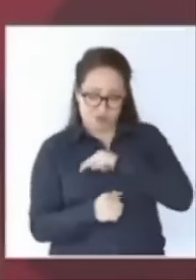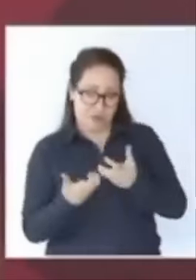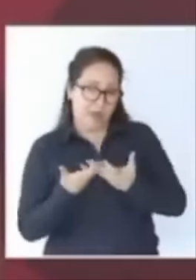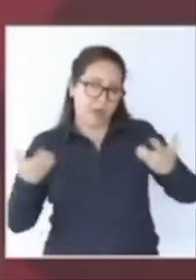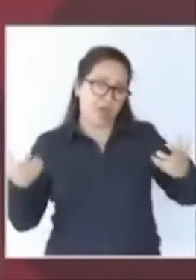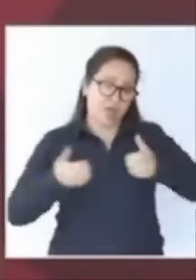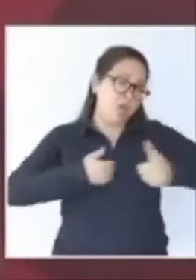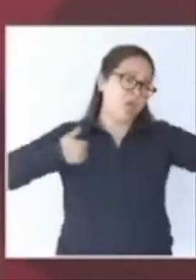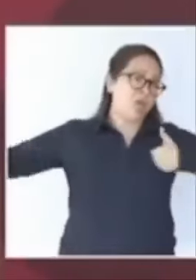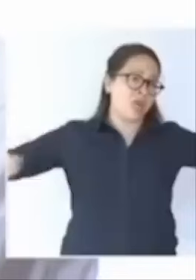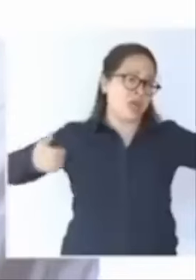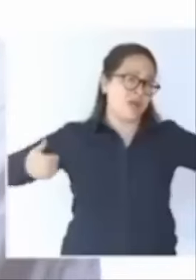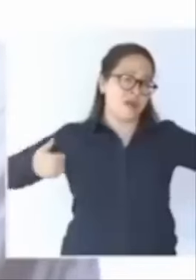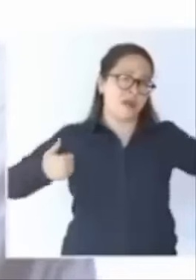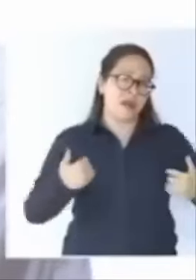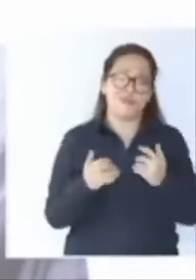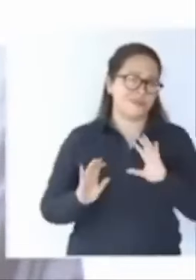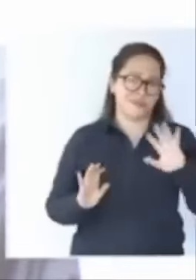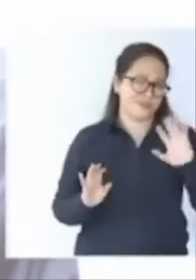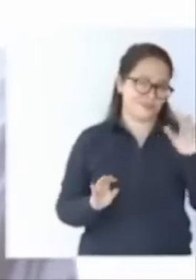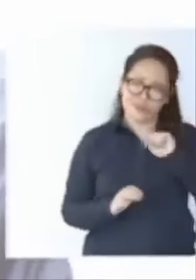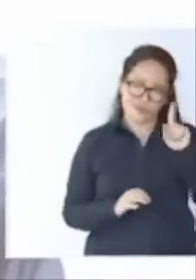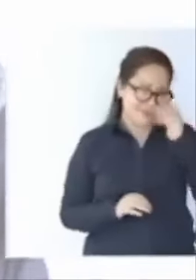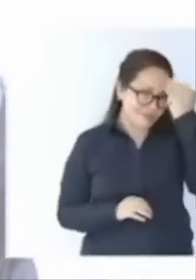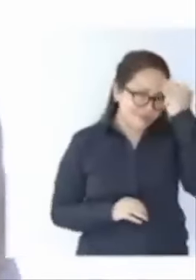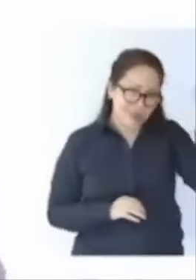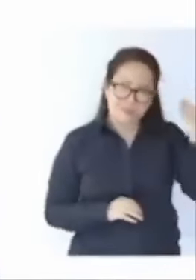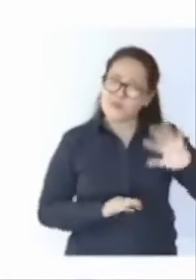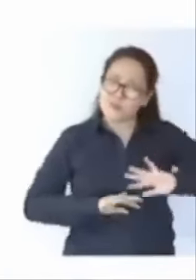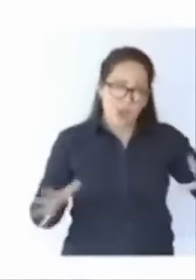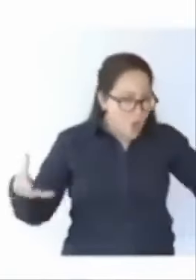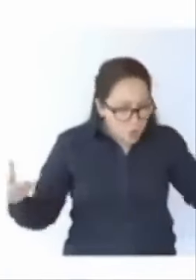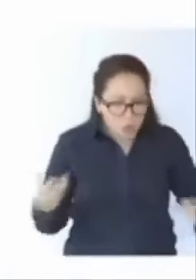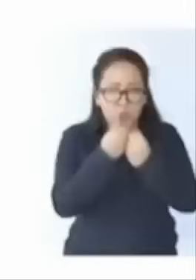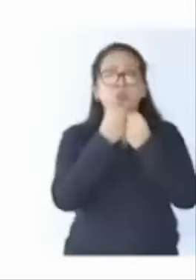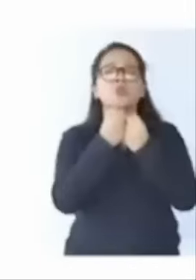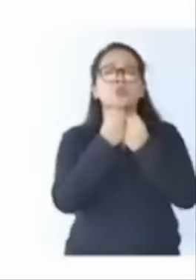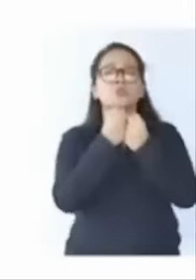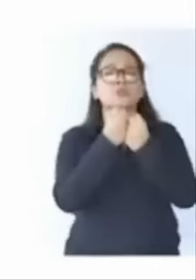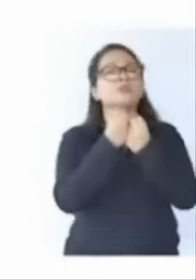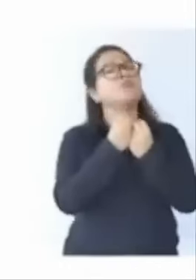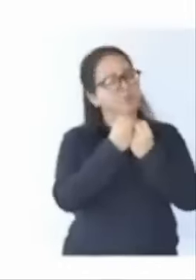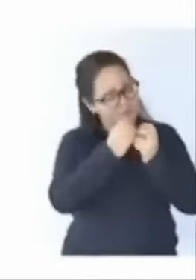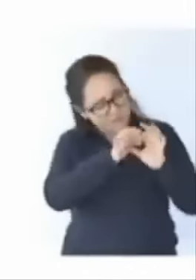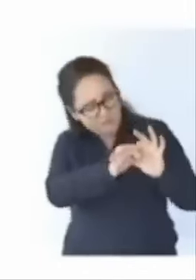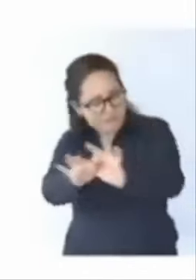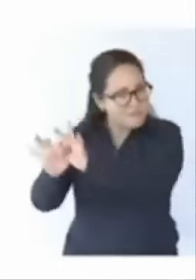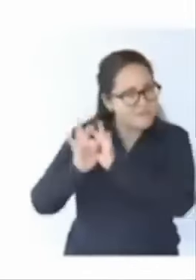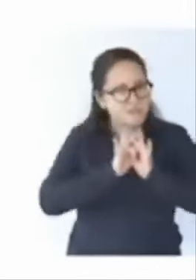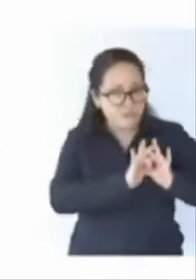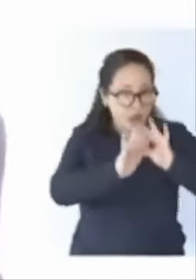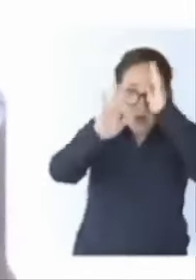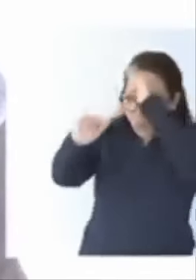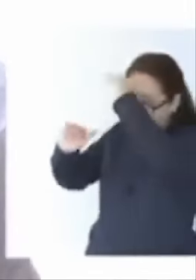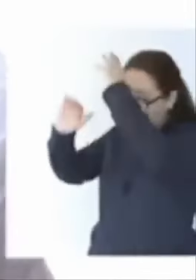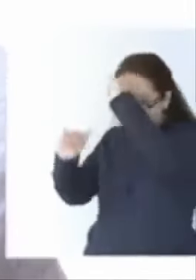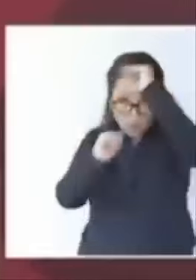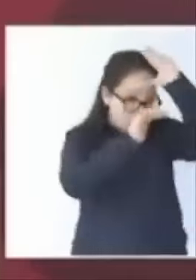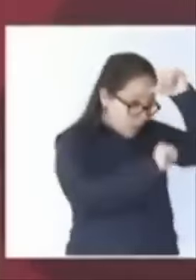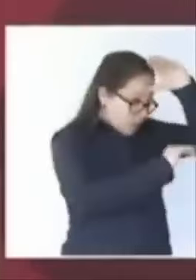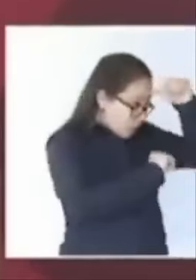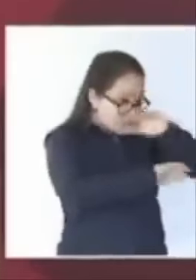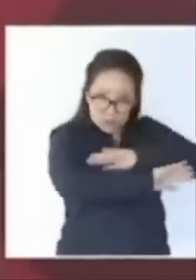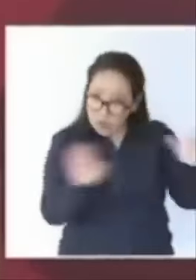Ya desde hace bastante tiempo hemos cerrado filas y solo tenemos